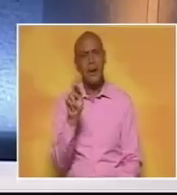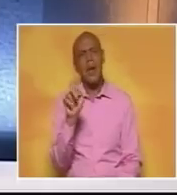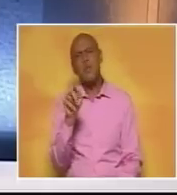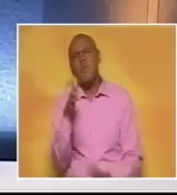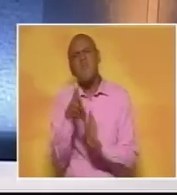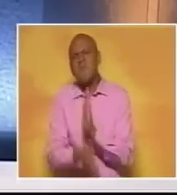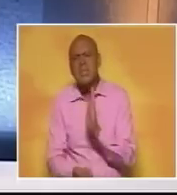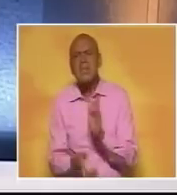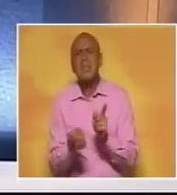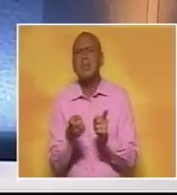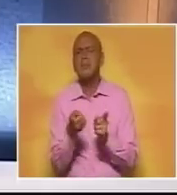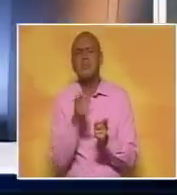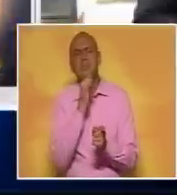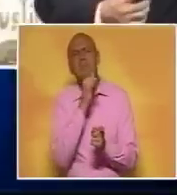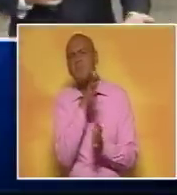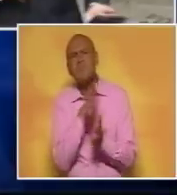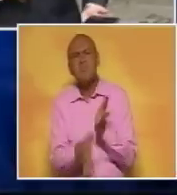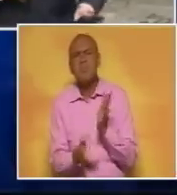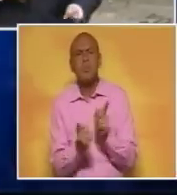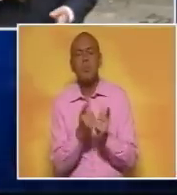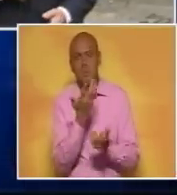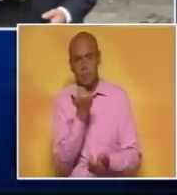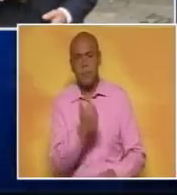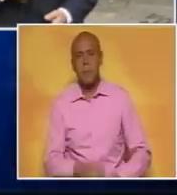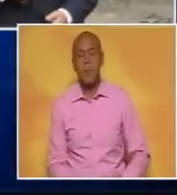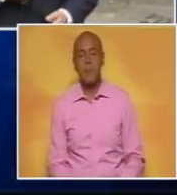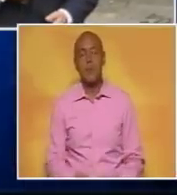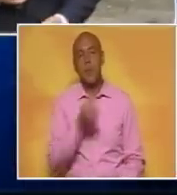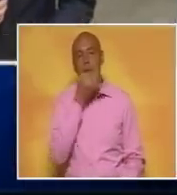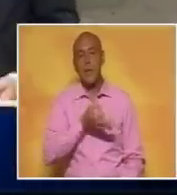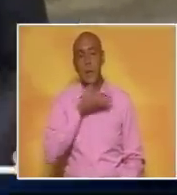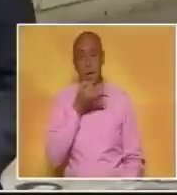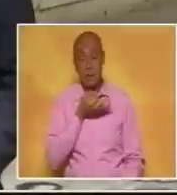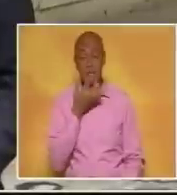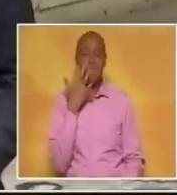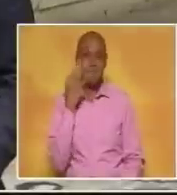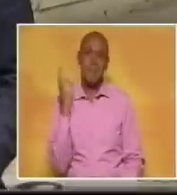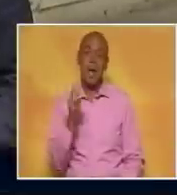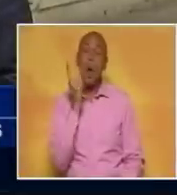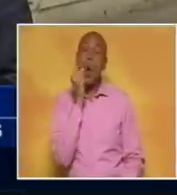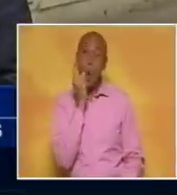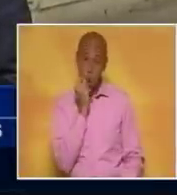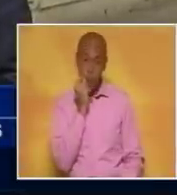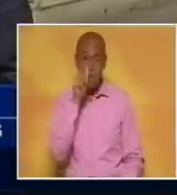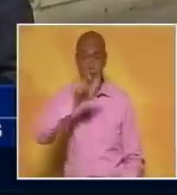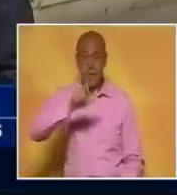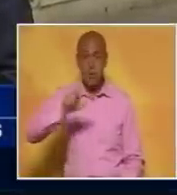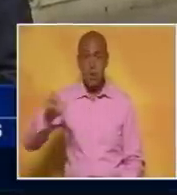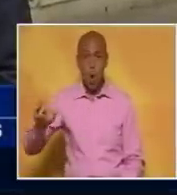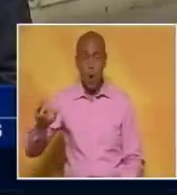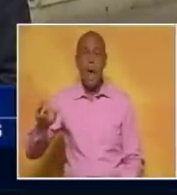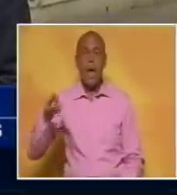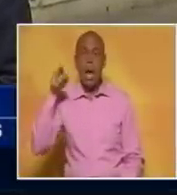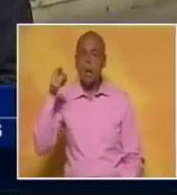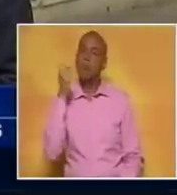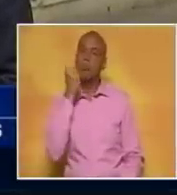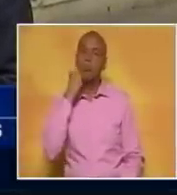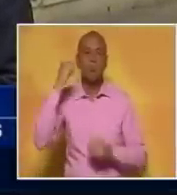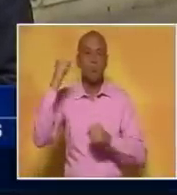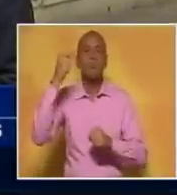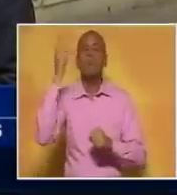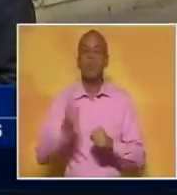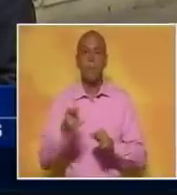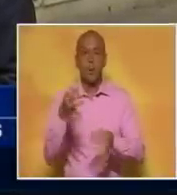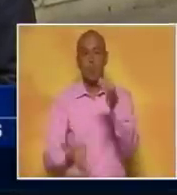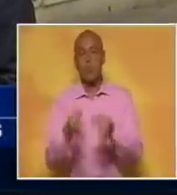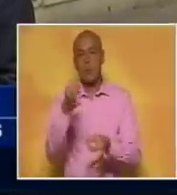Euclides, cuéntanos. Hola, buenas tardes. Estas personas exigieron justicia a propósito de cumplirse este